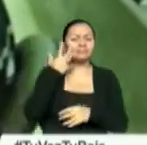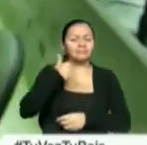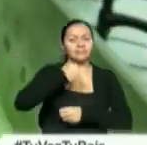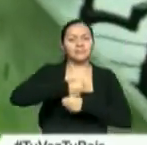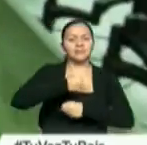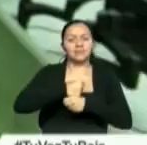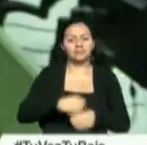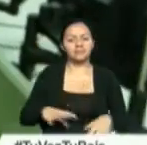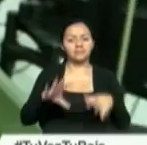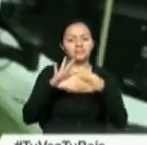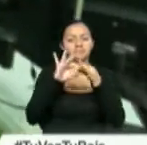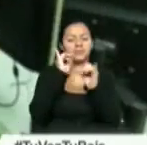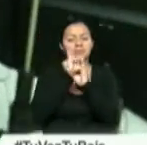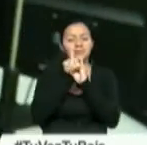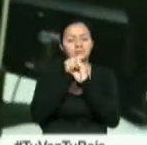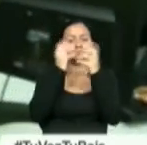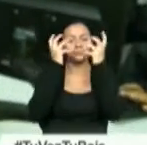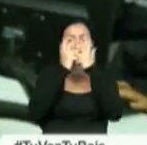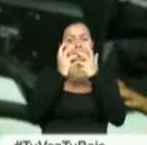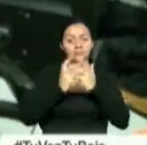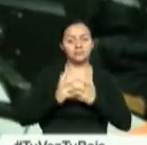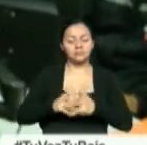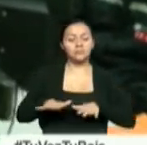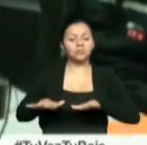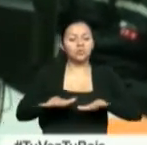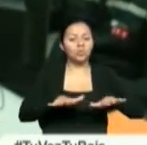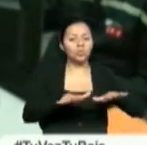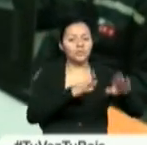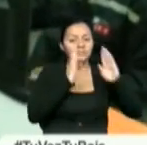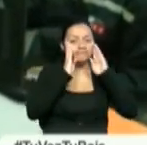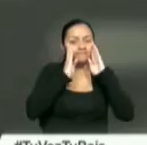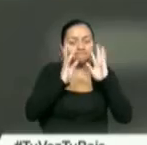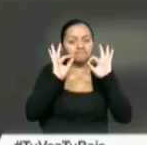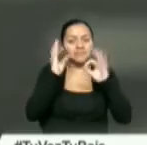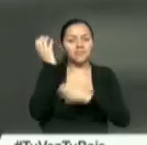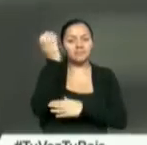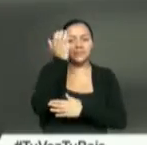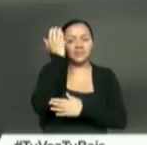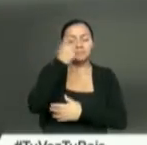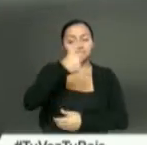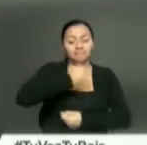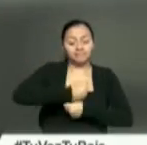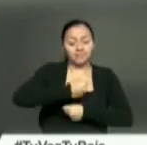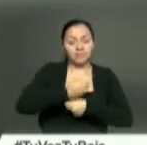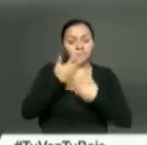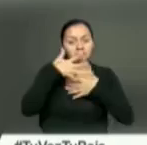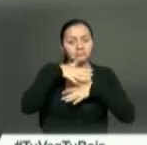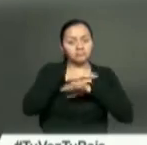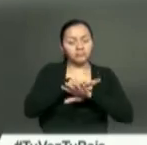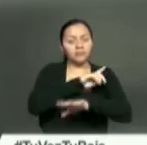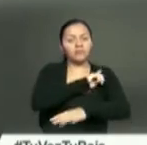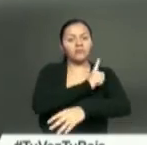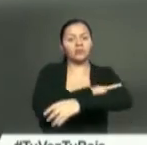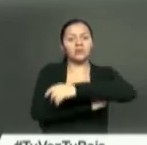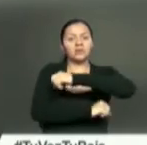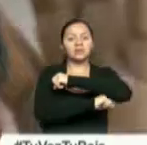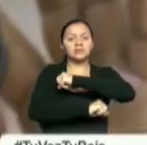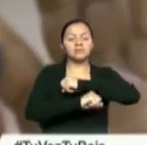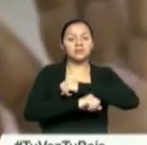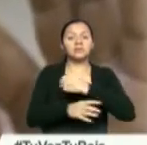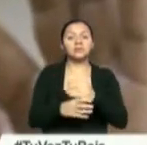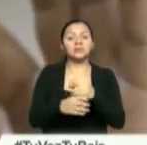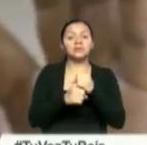con las instituciones articuladas en coordinación para atender emergencias por la labor integral para fortalecer la seguridad ciudadana